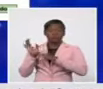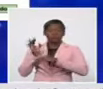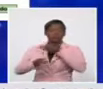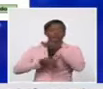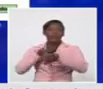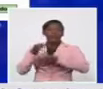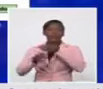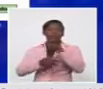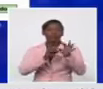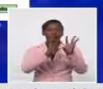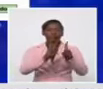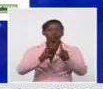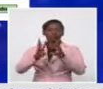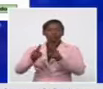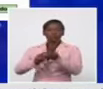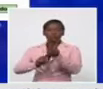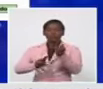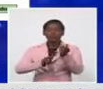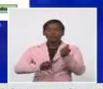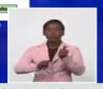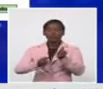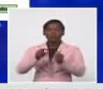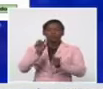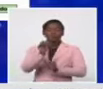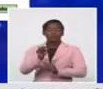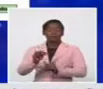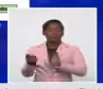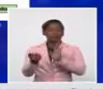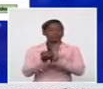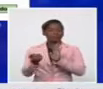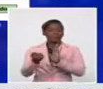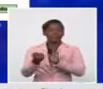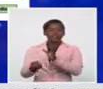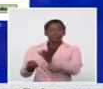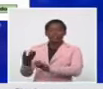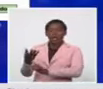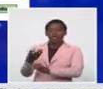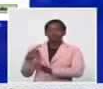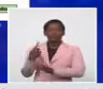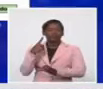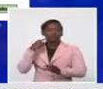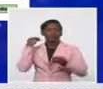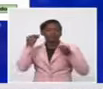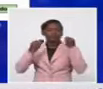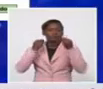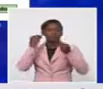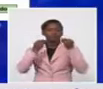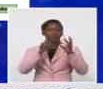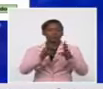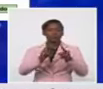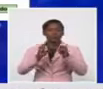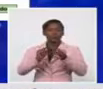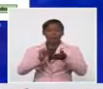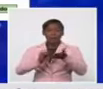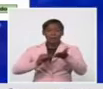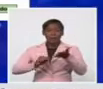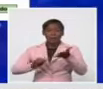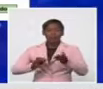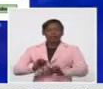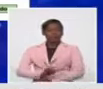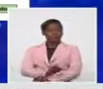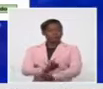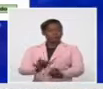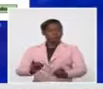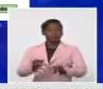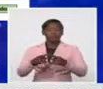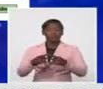que demuestra los casos que se confirman, donde realmente, si bien no hay un incremento marcado, pero se mantiene